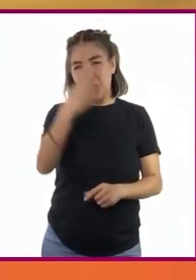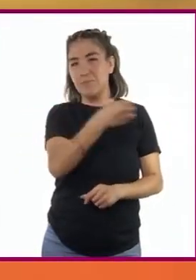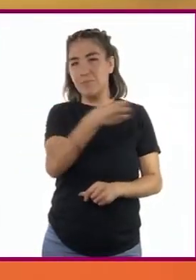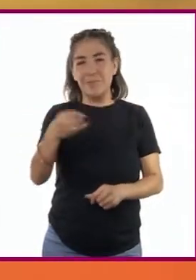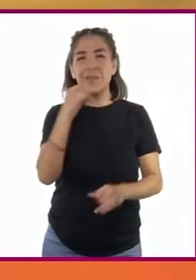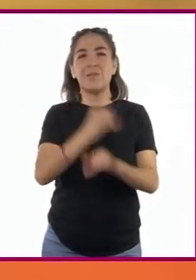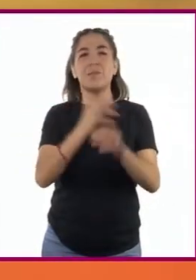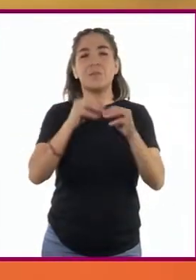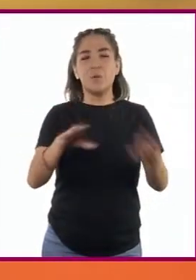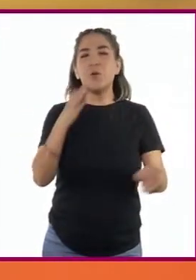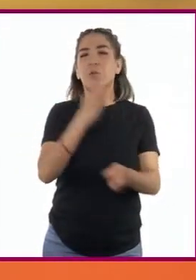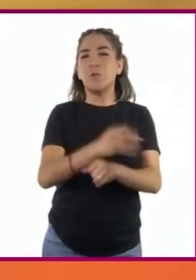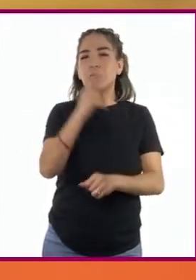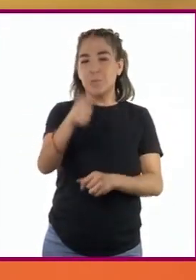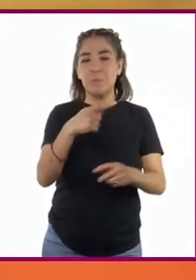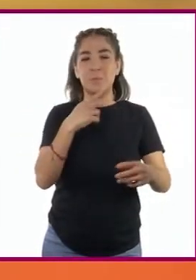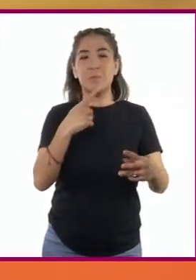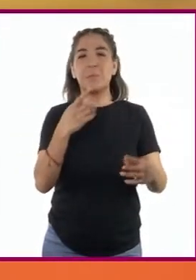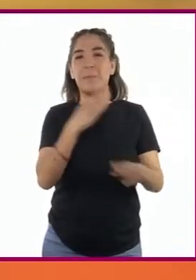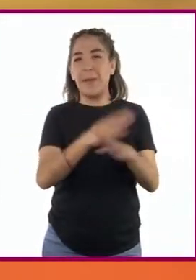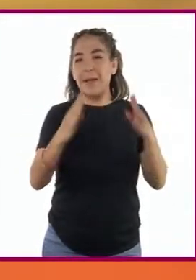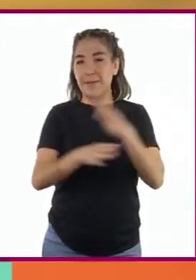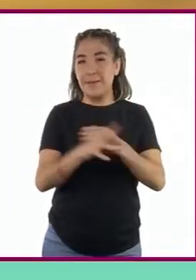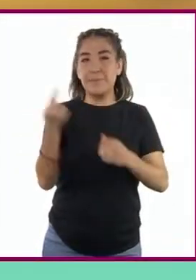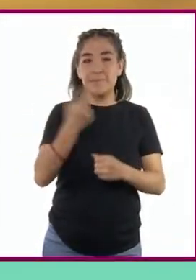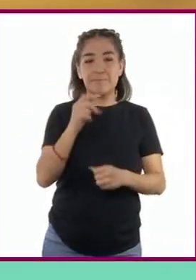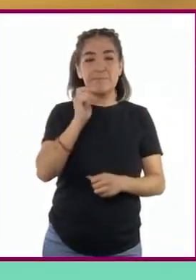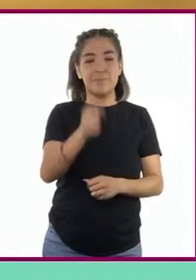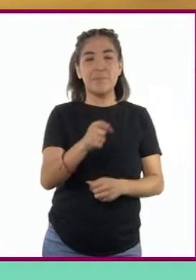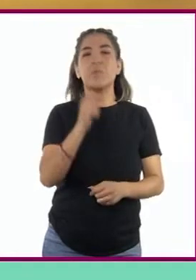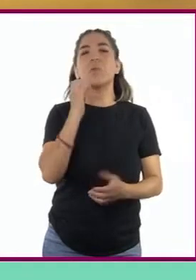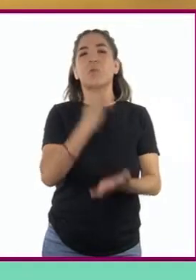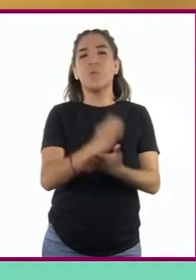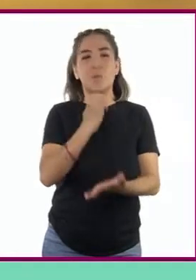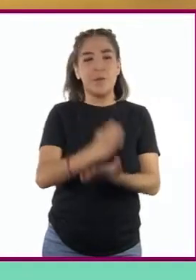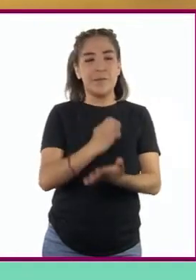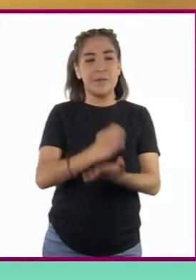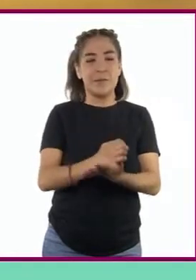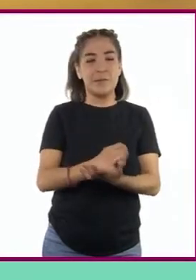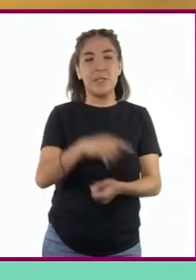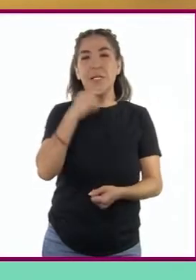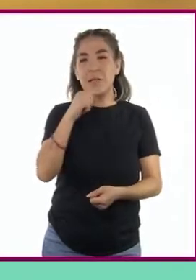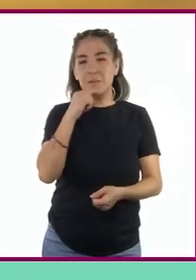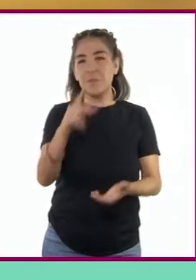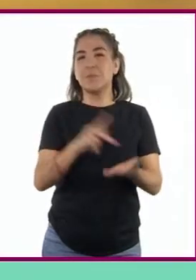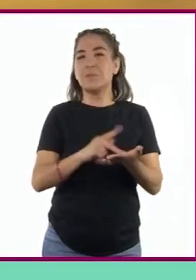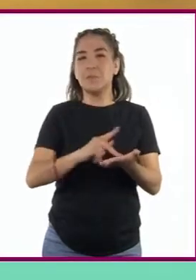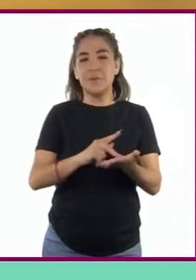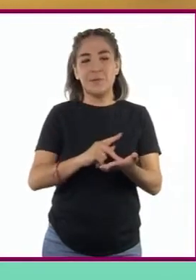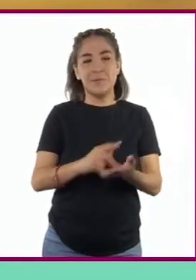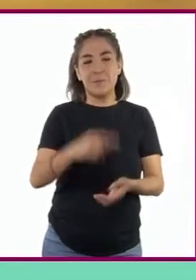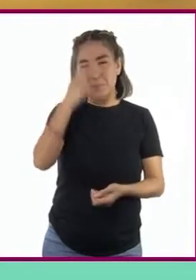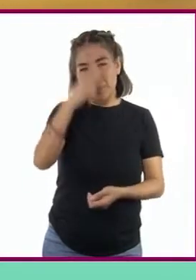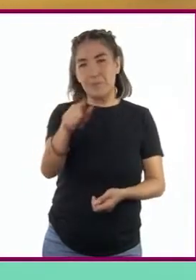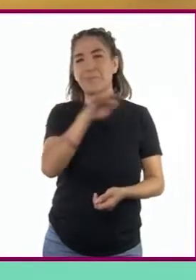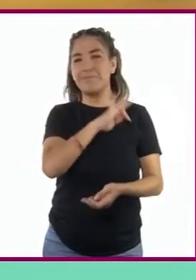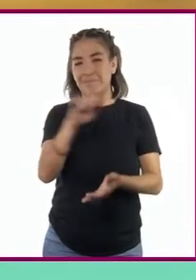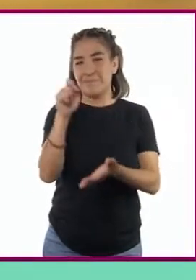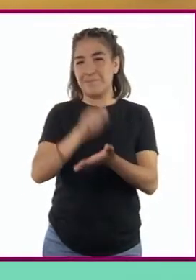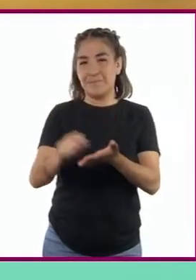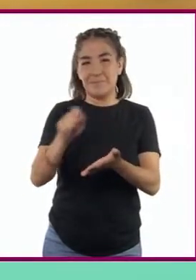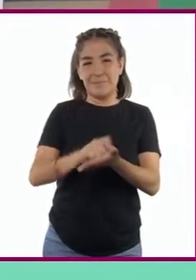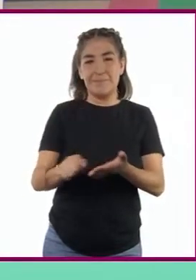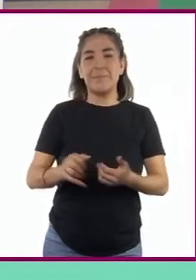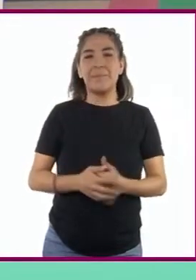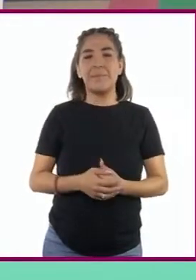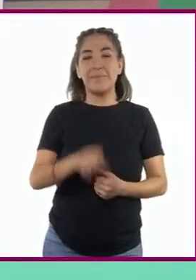Los materiales que van a necesitar para esta sesión son su siempre confiable cuaderno, lápiz o bolígrafo para que puedan tomar